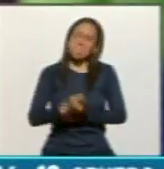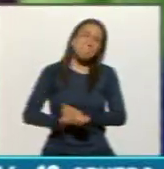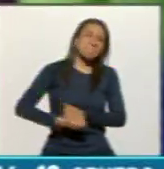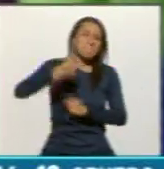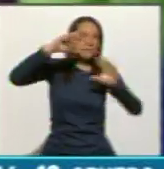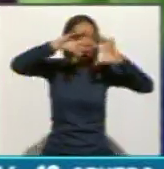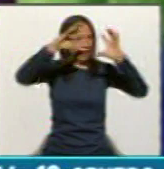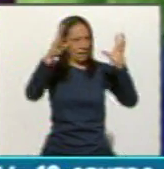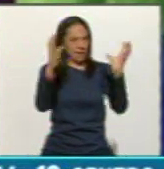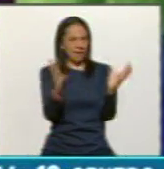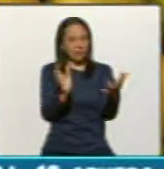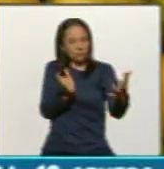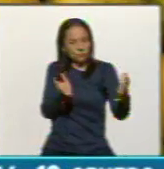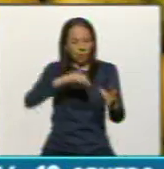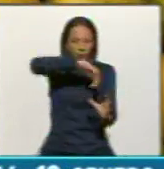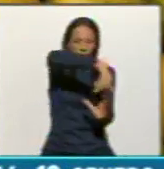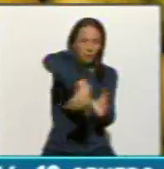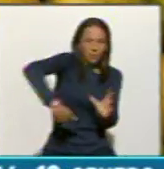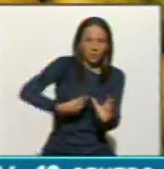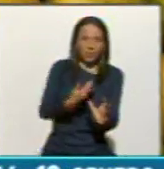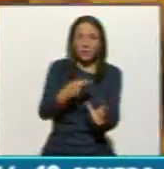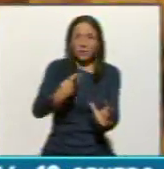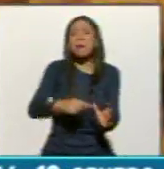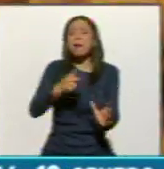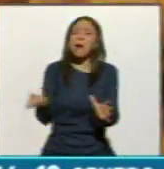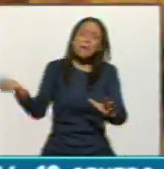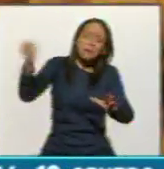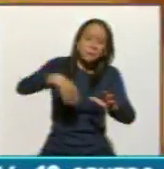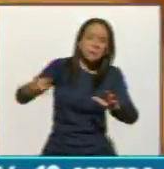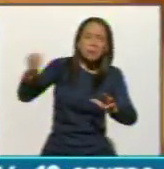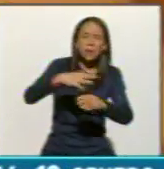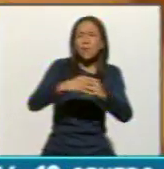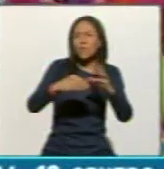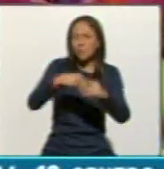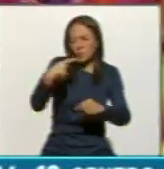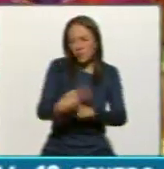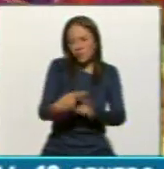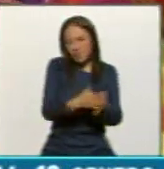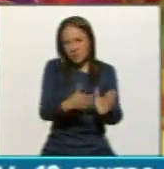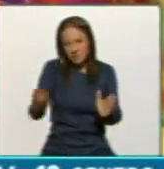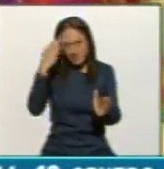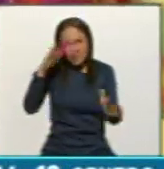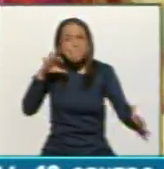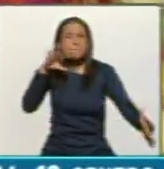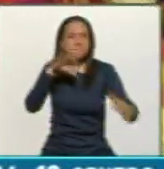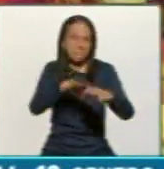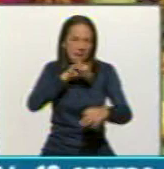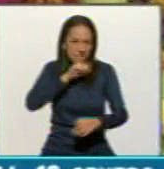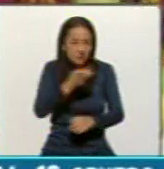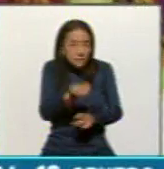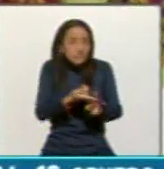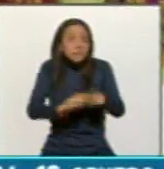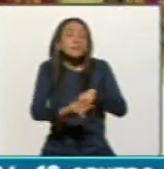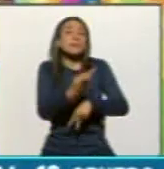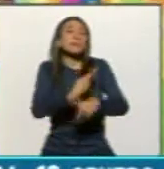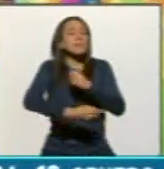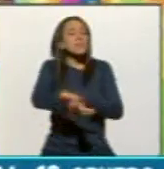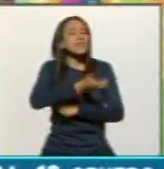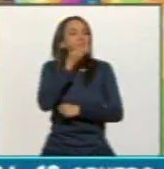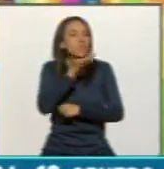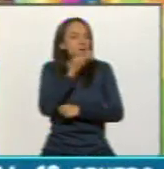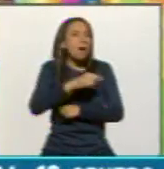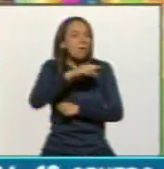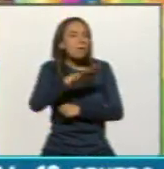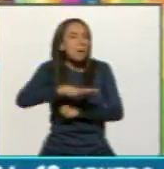estas tierras y se rellenó con frutas de temporada. Nació así una tradición que se asentó en las familias. La